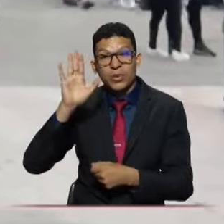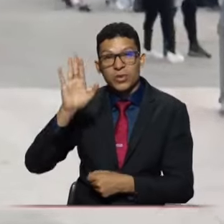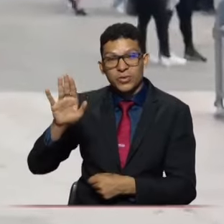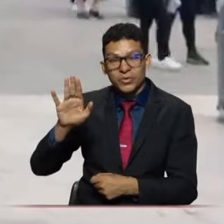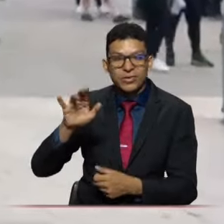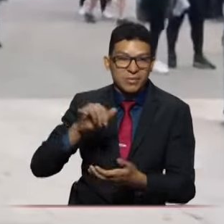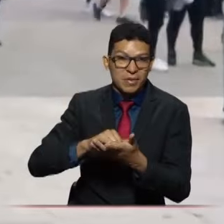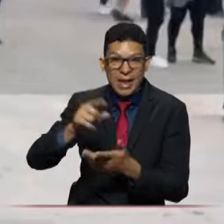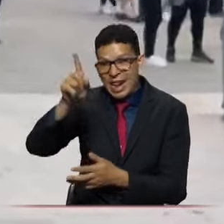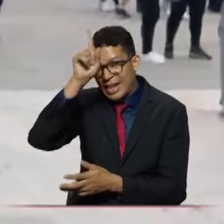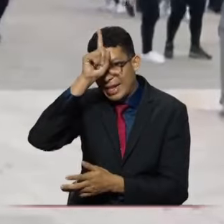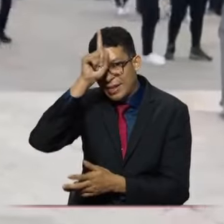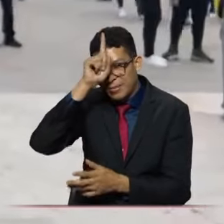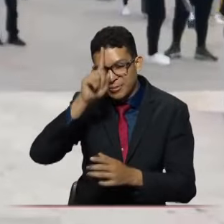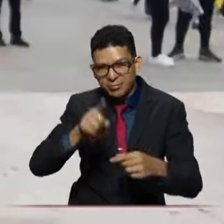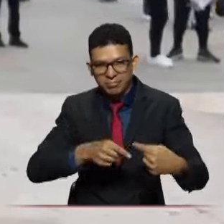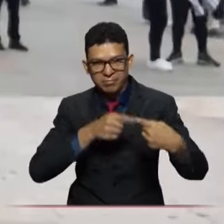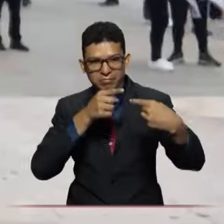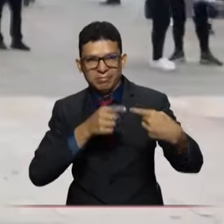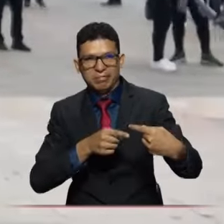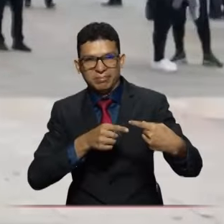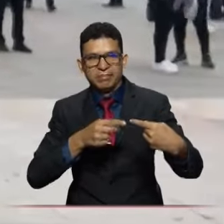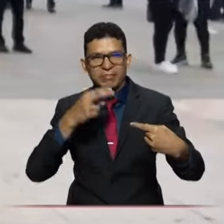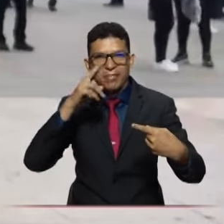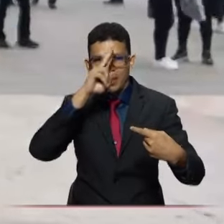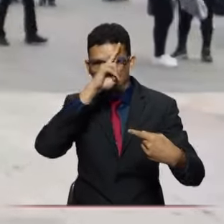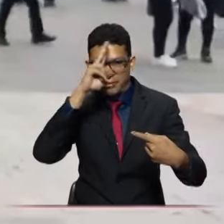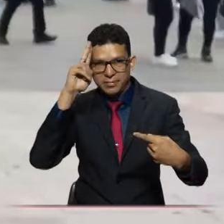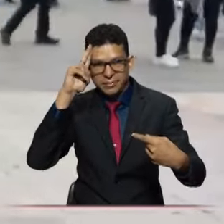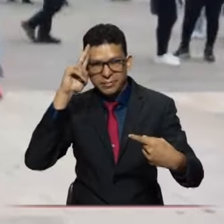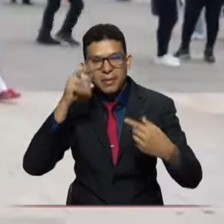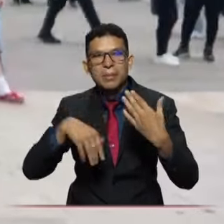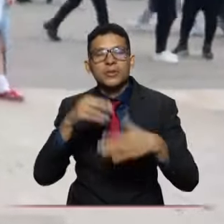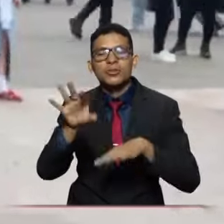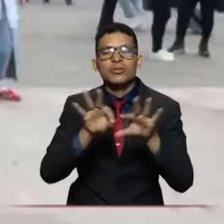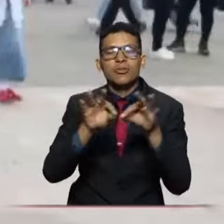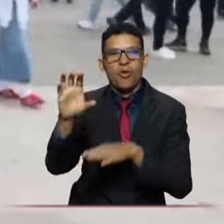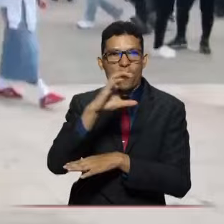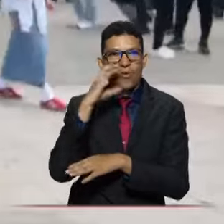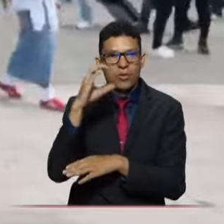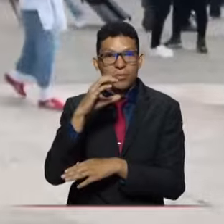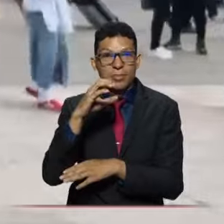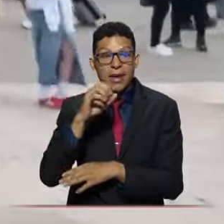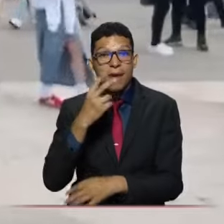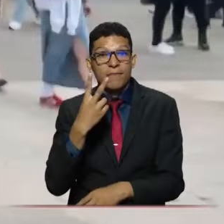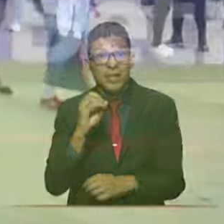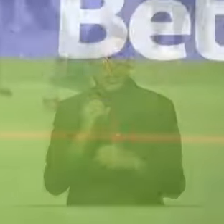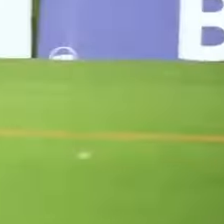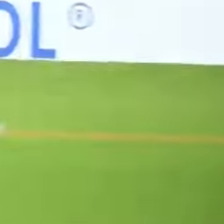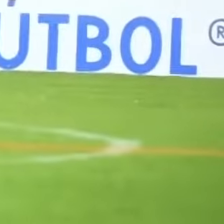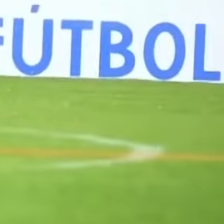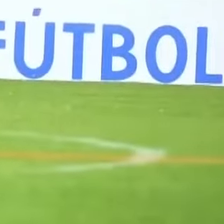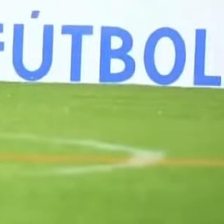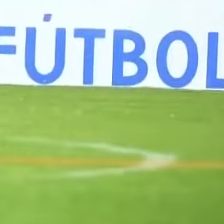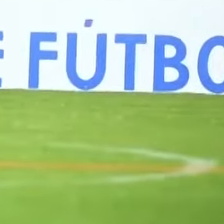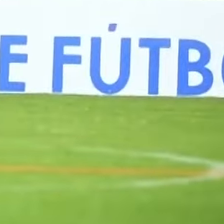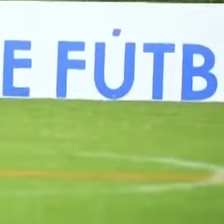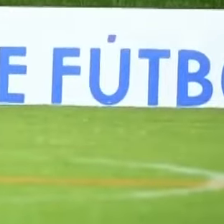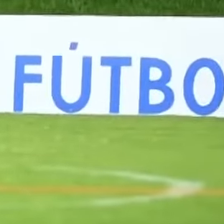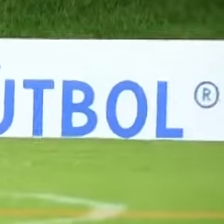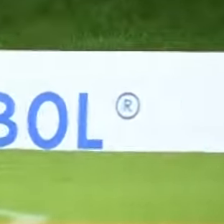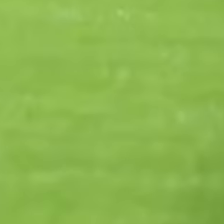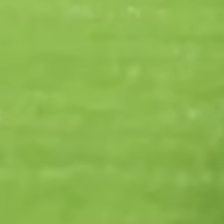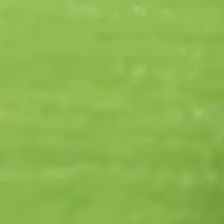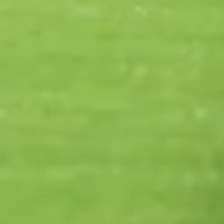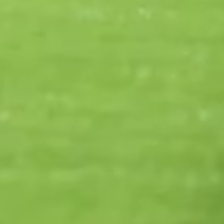Arrancamos deportes hablando de la selección Colombia Sub-20 de Carlos Galeano, que hoy a las 2 de la tarde hora de Colombia, 9 de la